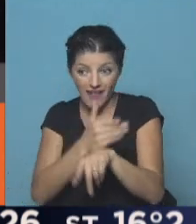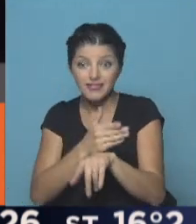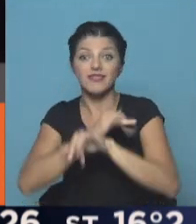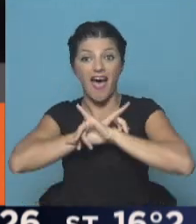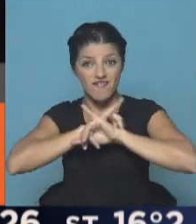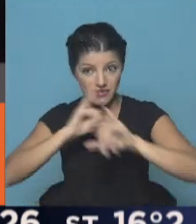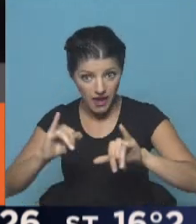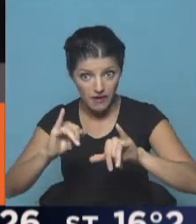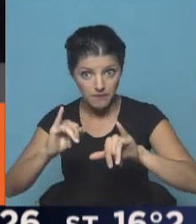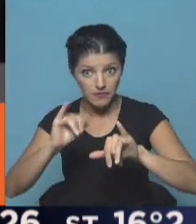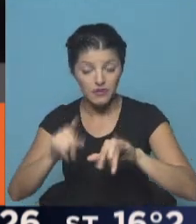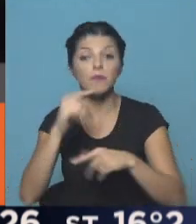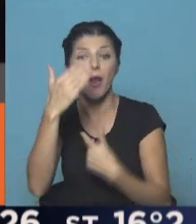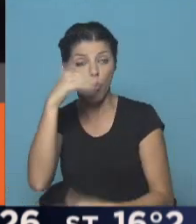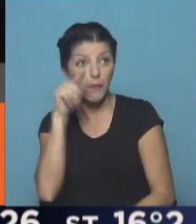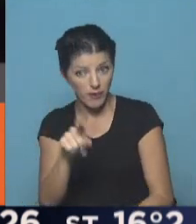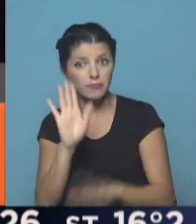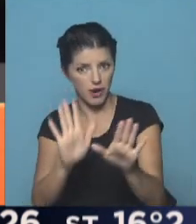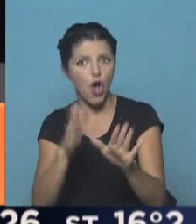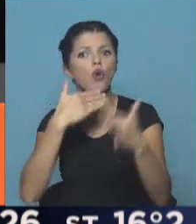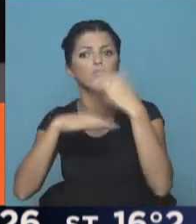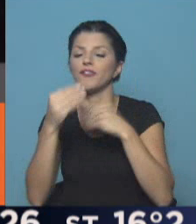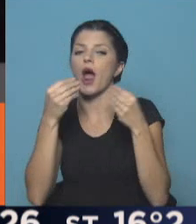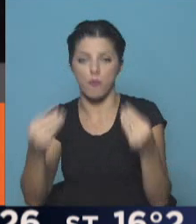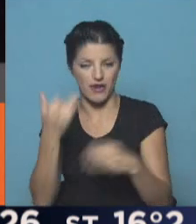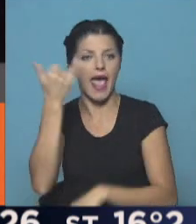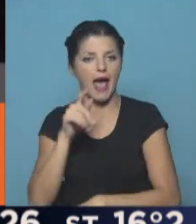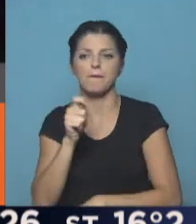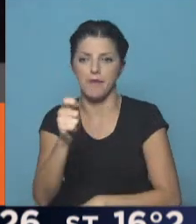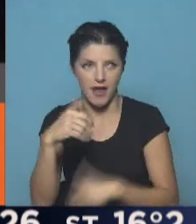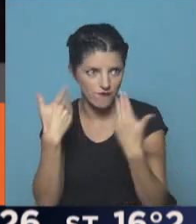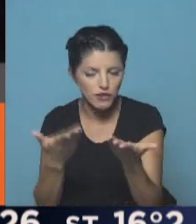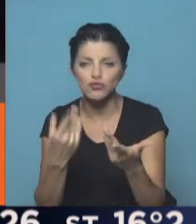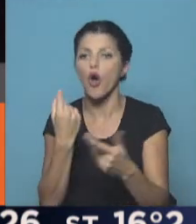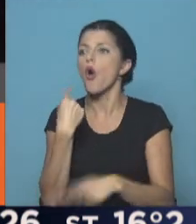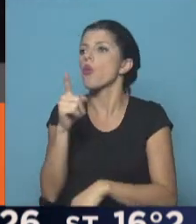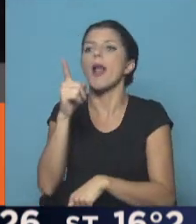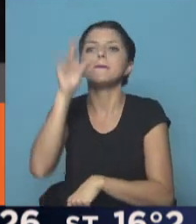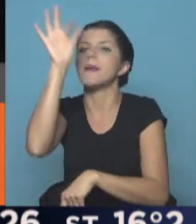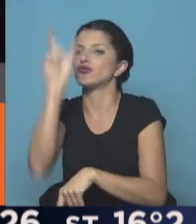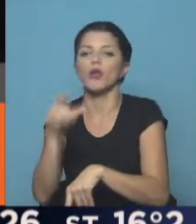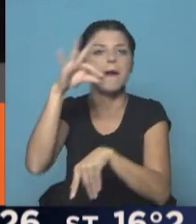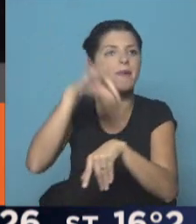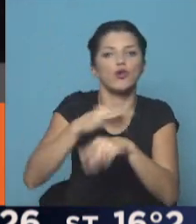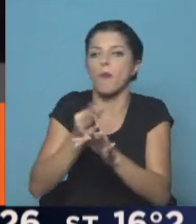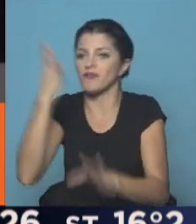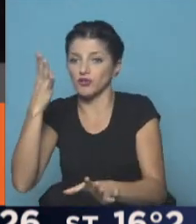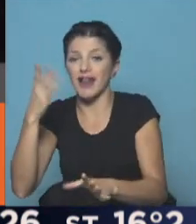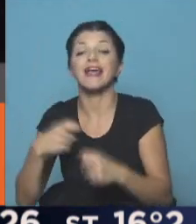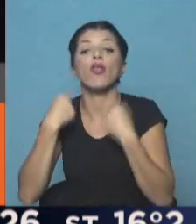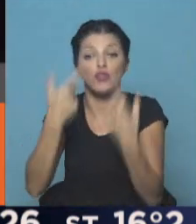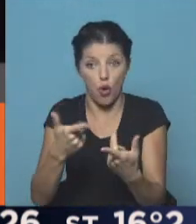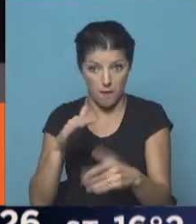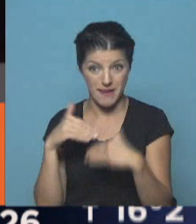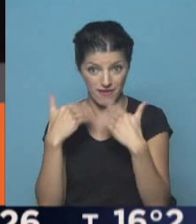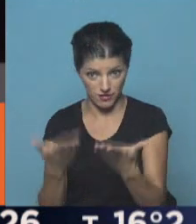poder defenderte, para poder justificar por qué lo tenés, cuáles son los elementos, cuál fue el médico, el profesional, la razón por la cual te lo dieron.